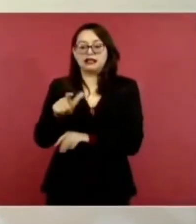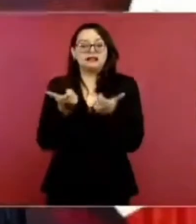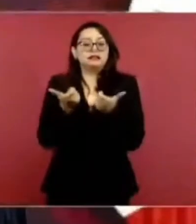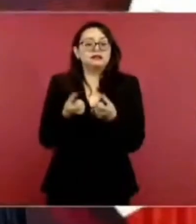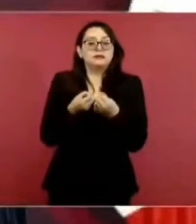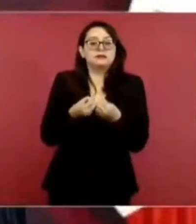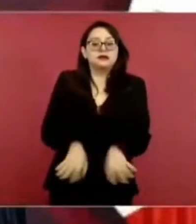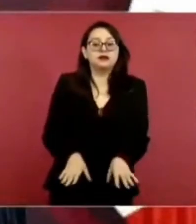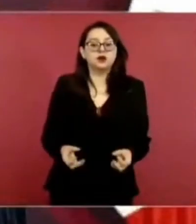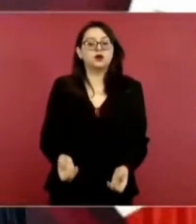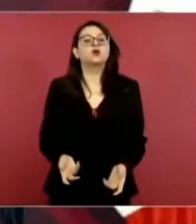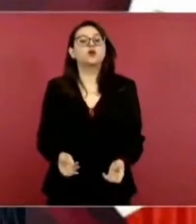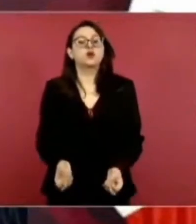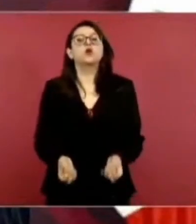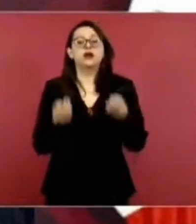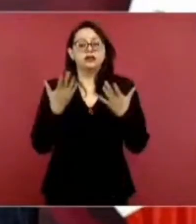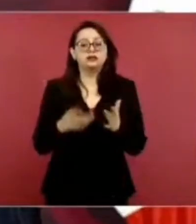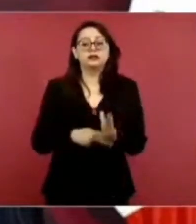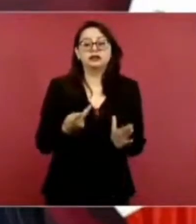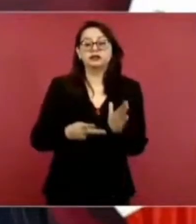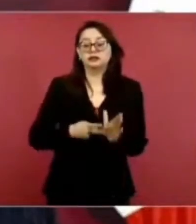se hablaba